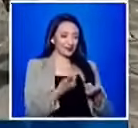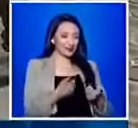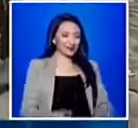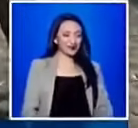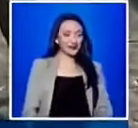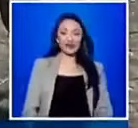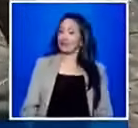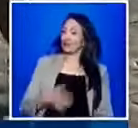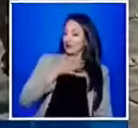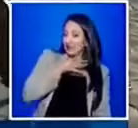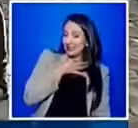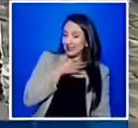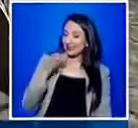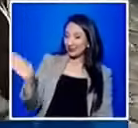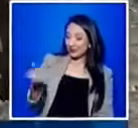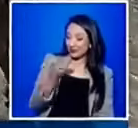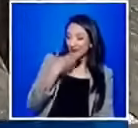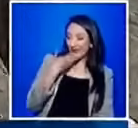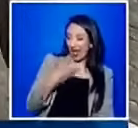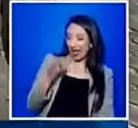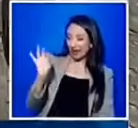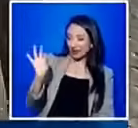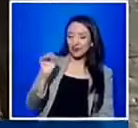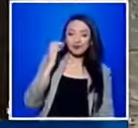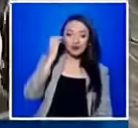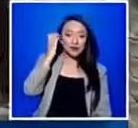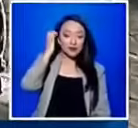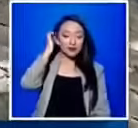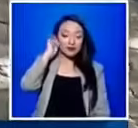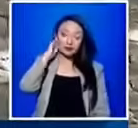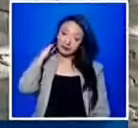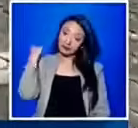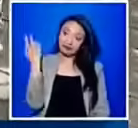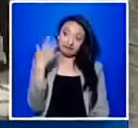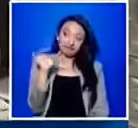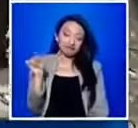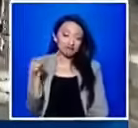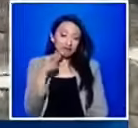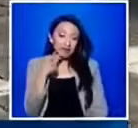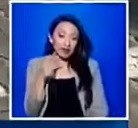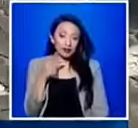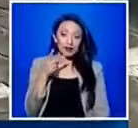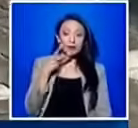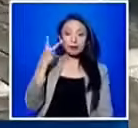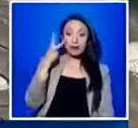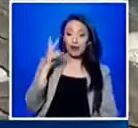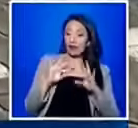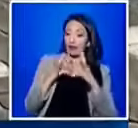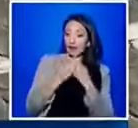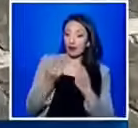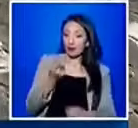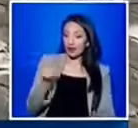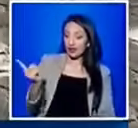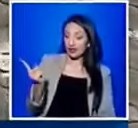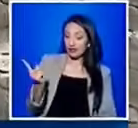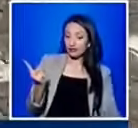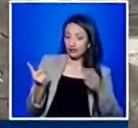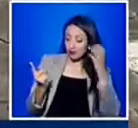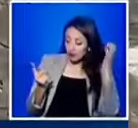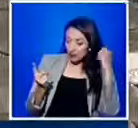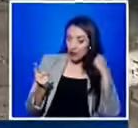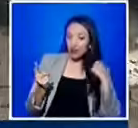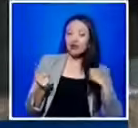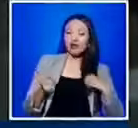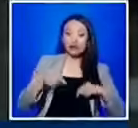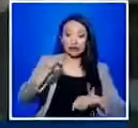Un poquito recelosa, siga por favor, muchísimas gracias. Pero eso es lo que manifiestan pues los padres de familia, que pues por ocasiones,